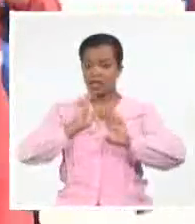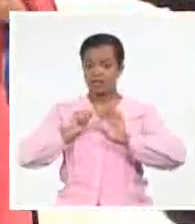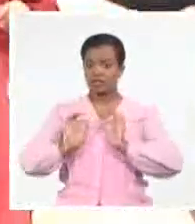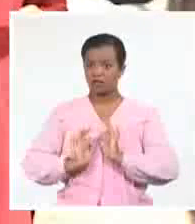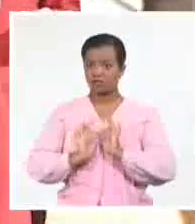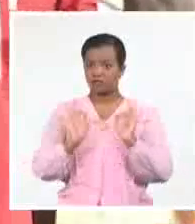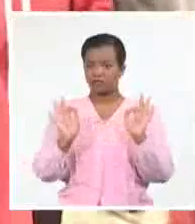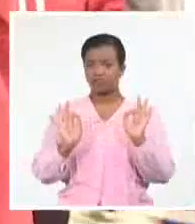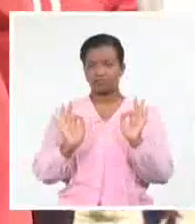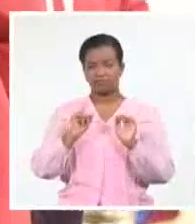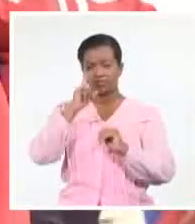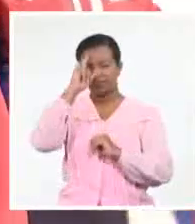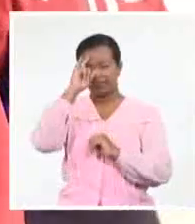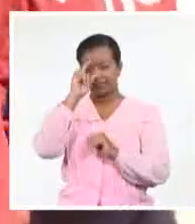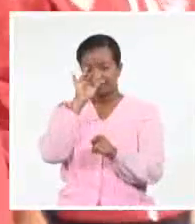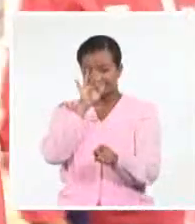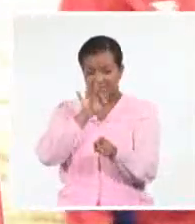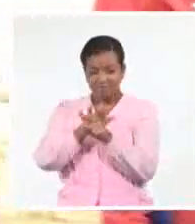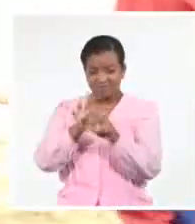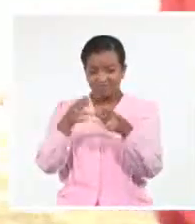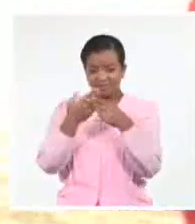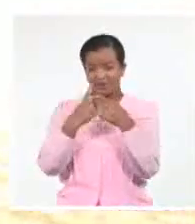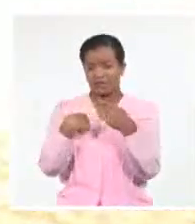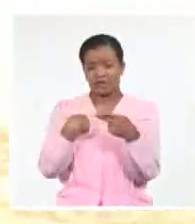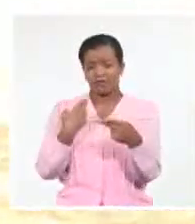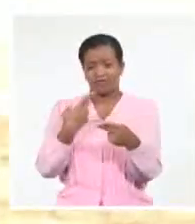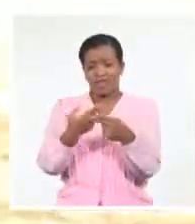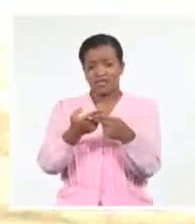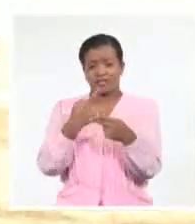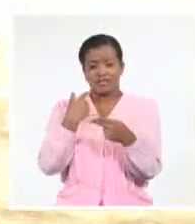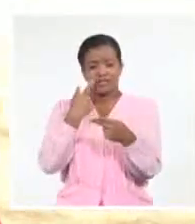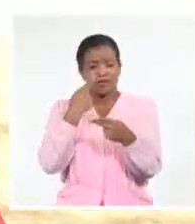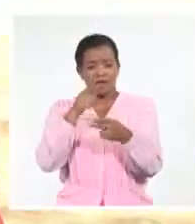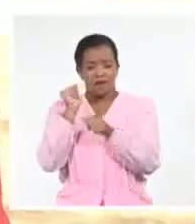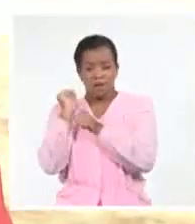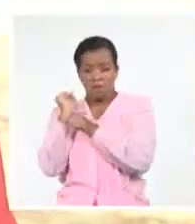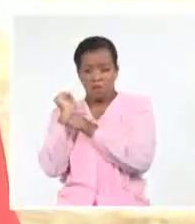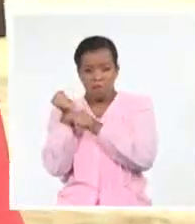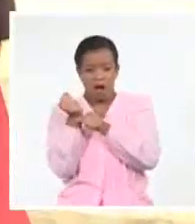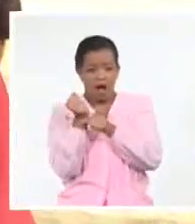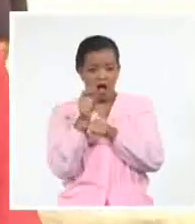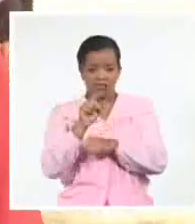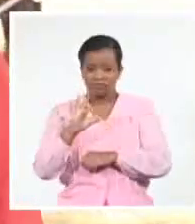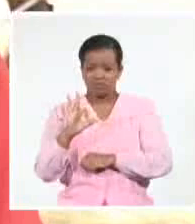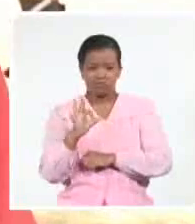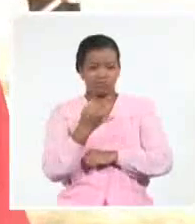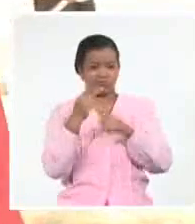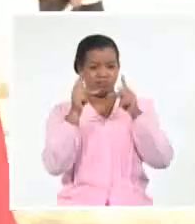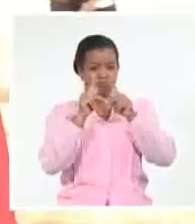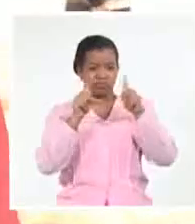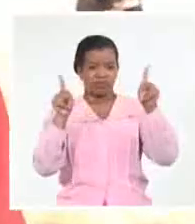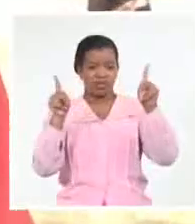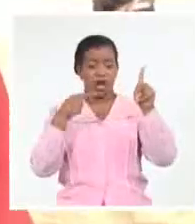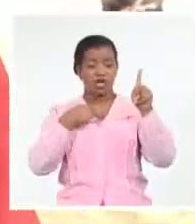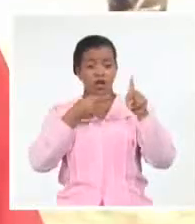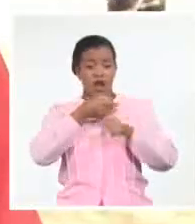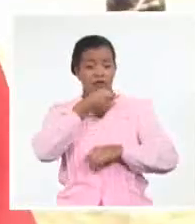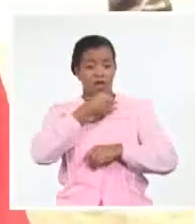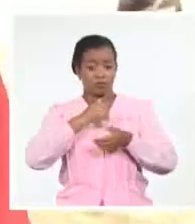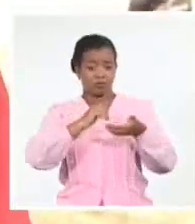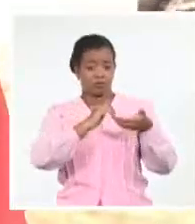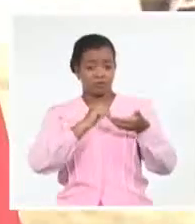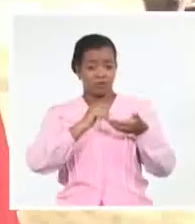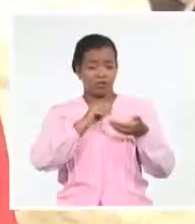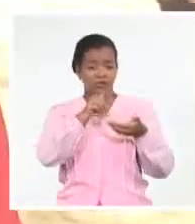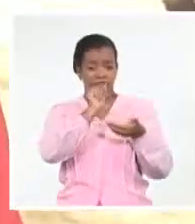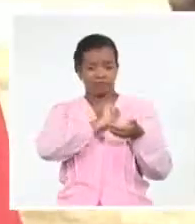desde que comenzó el juego. Al verlo realizar los primeros lanzamientos, comenté con el comisionado, ¿no? Michael Ibarco Echué, y